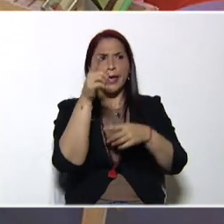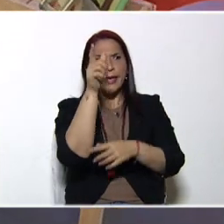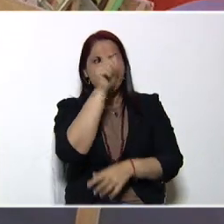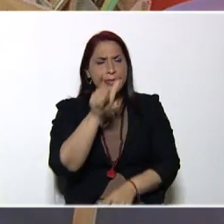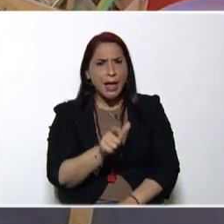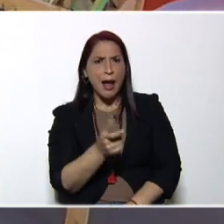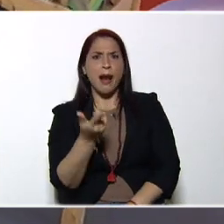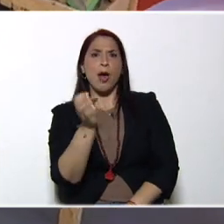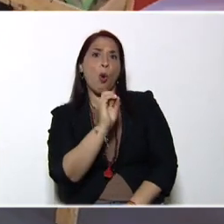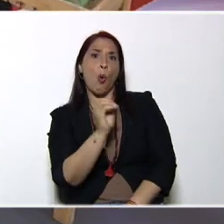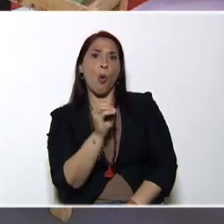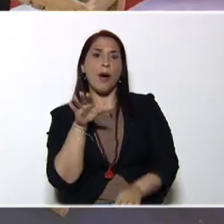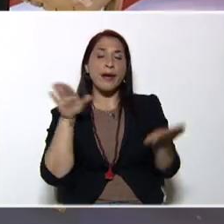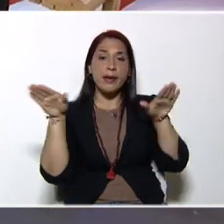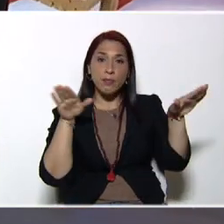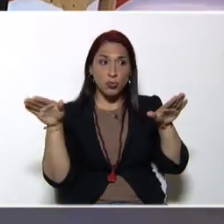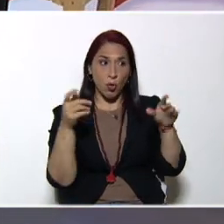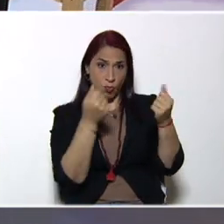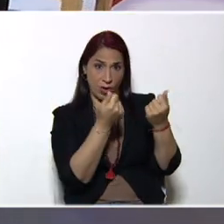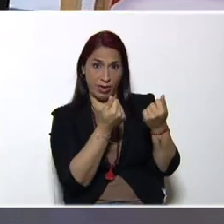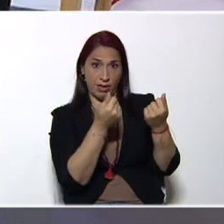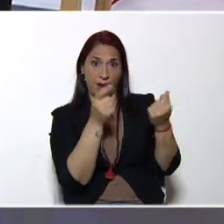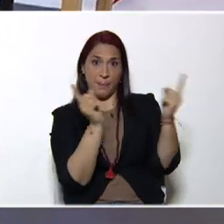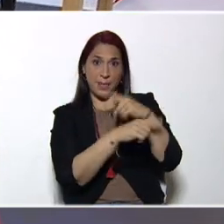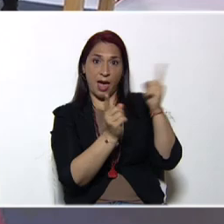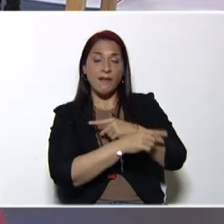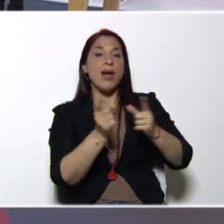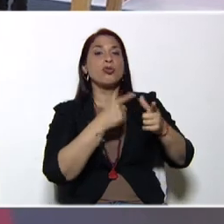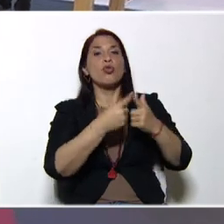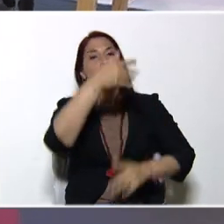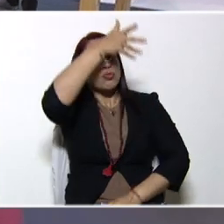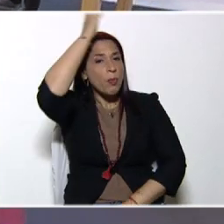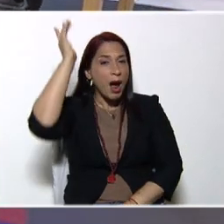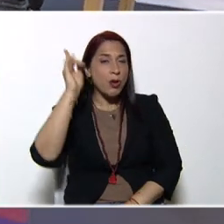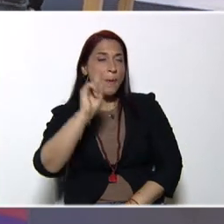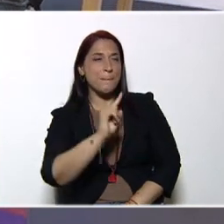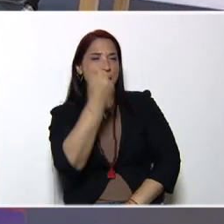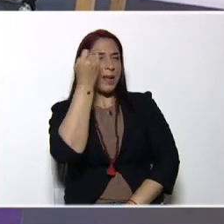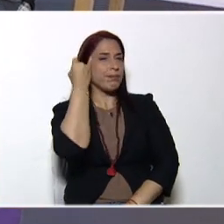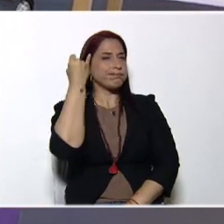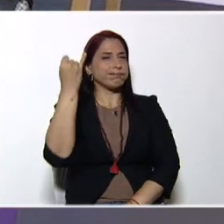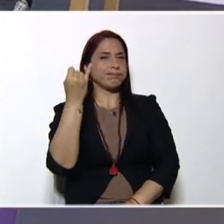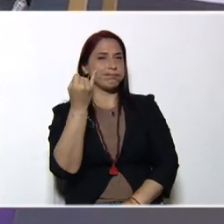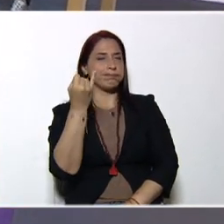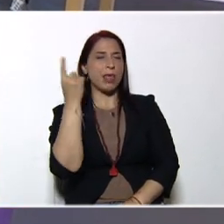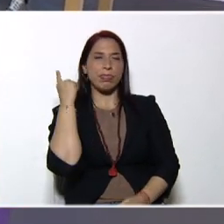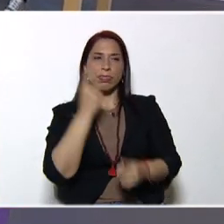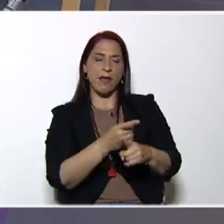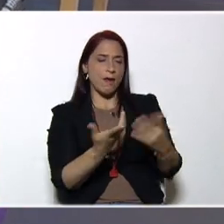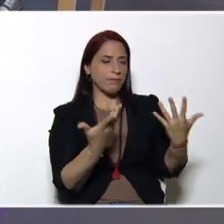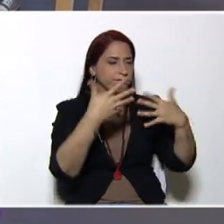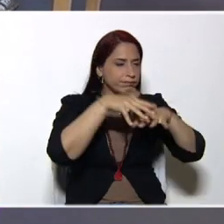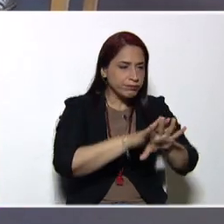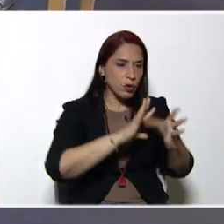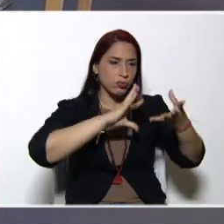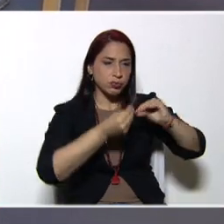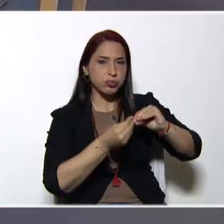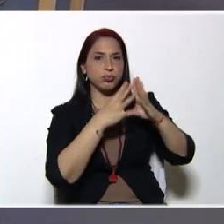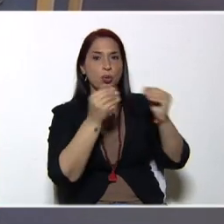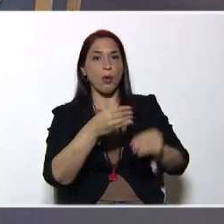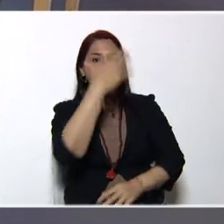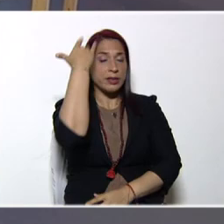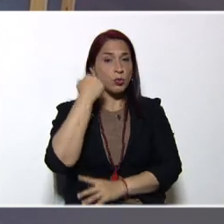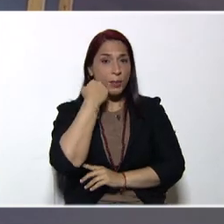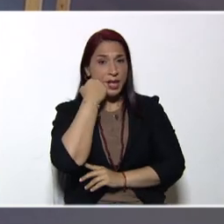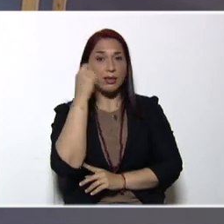en Egipto, la moneda cambiaba, los romanos fueron uno de los primeros que tomaron esas ideas de unificar los criterios monetarios, que bueno, que Francisco de